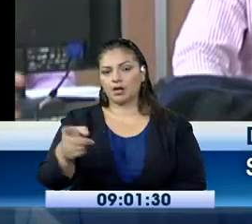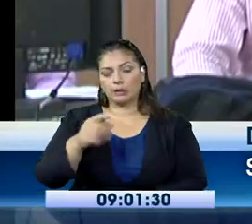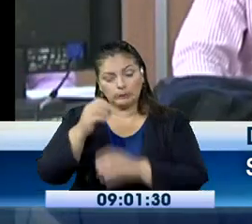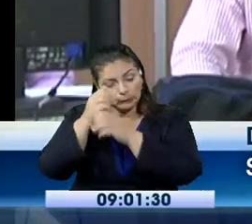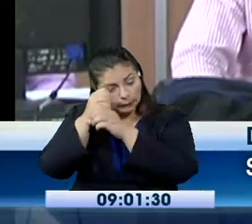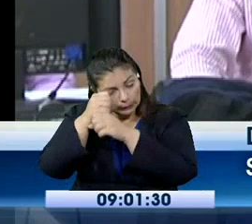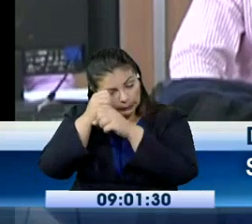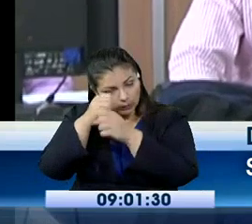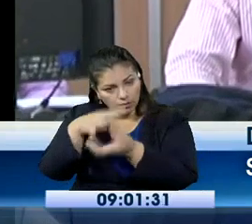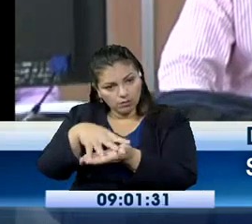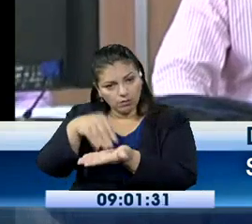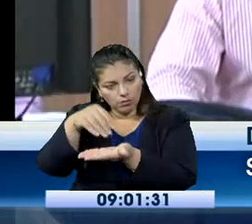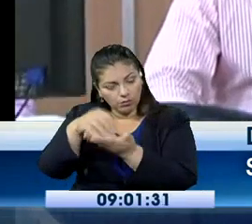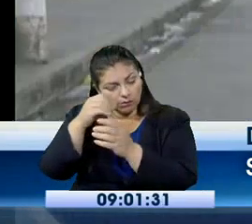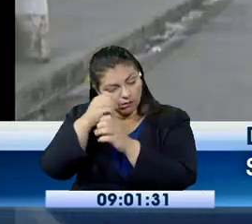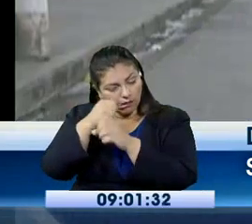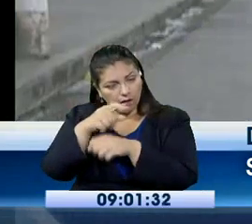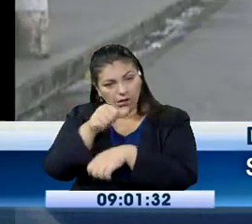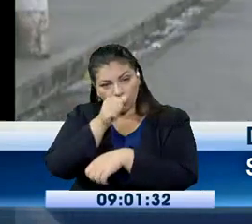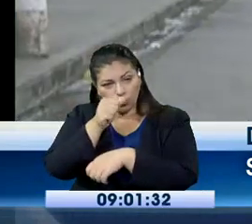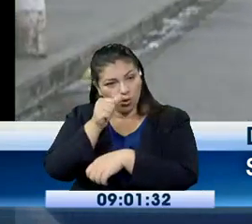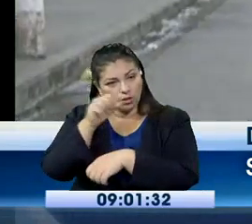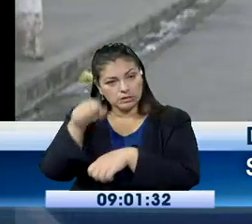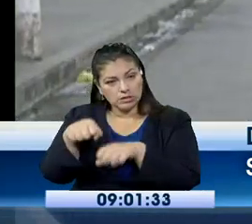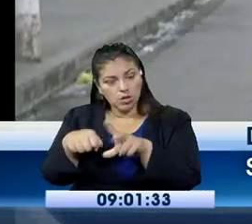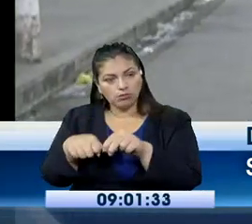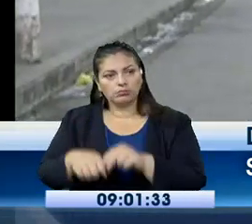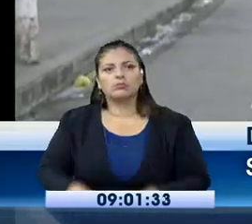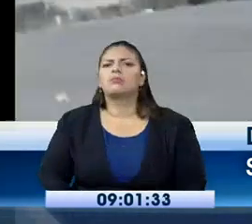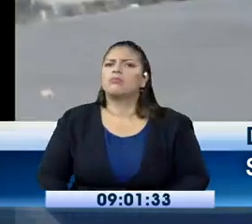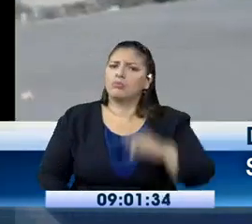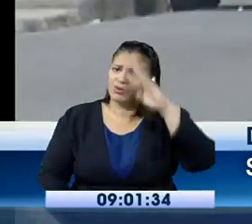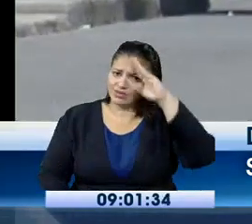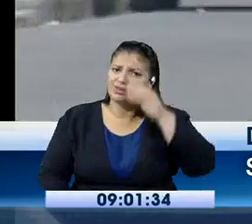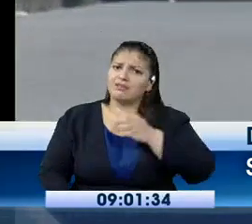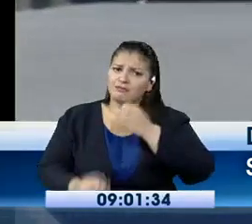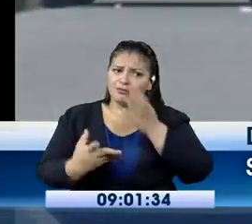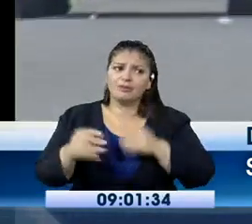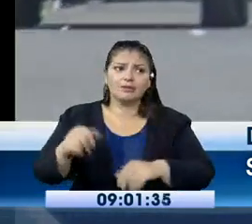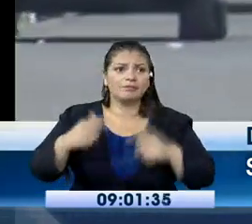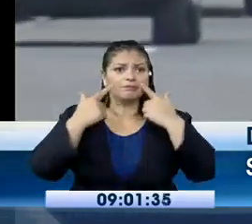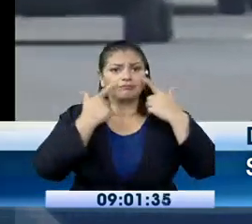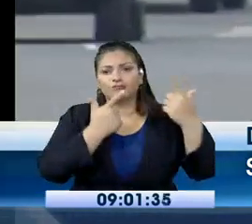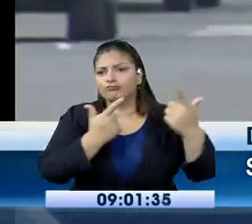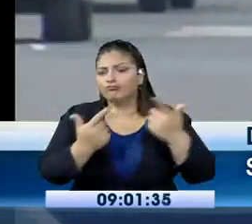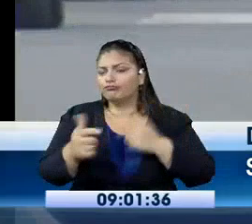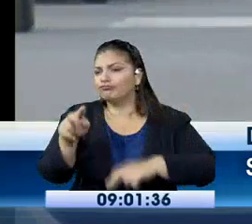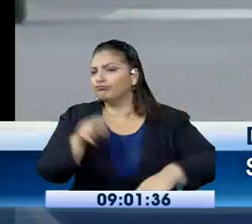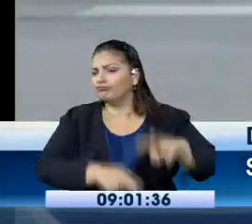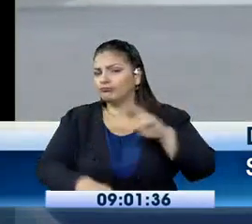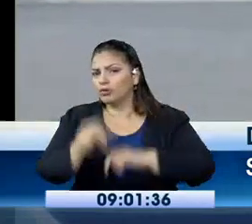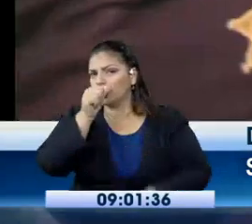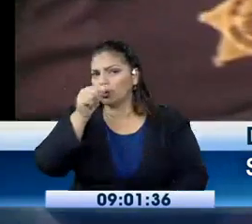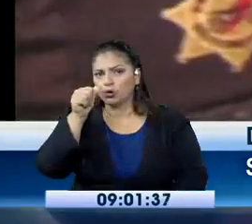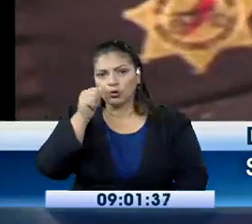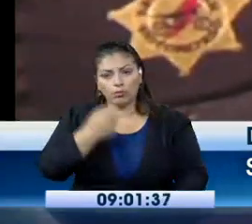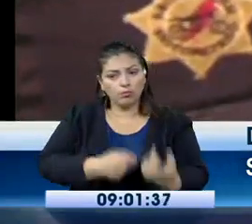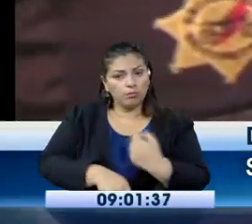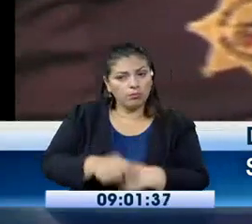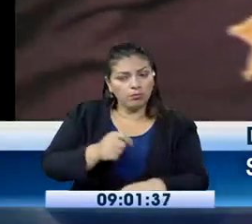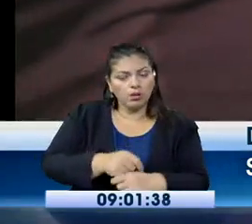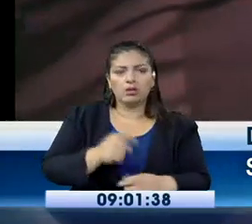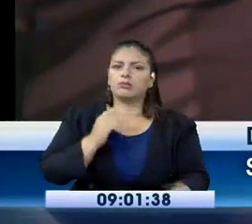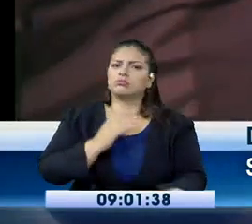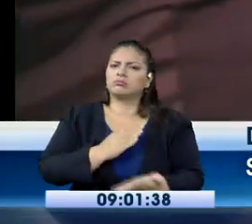policía asegura que constantemente da rondas por esa zona para evitar el tráfico de estupefacientes. Y casi a menudo, casi todos estos